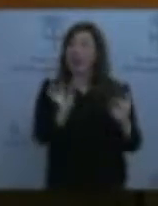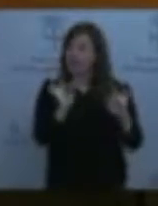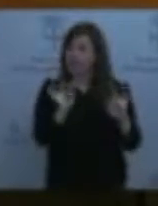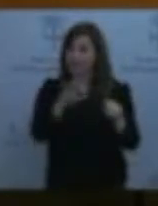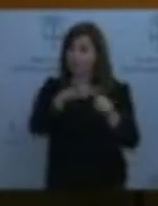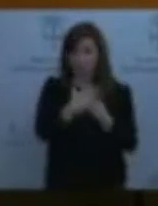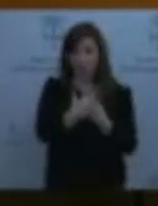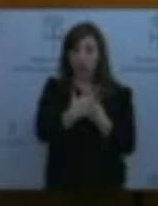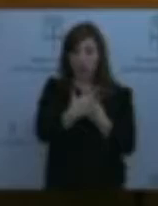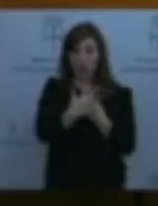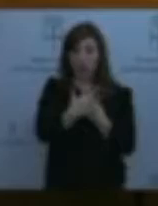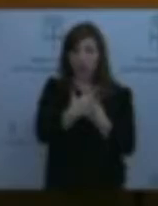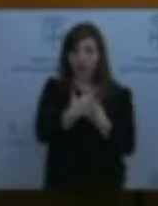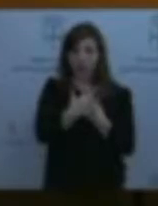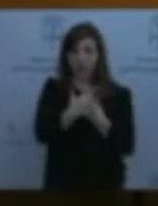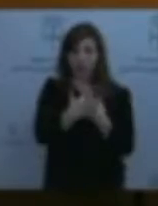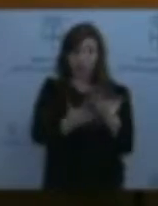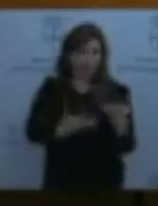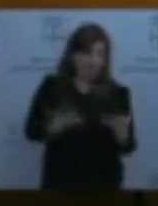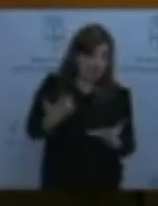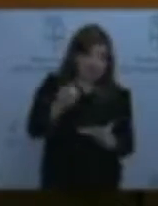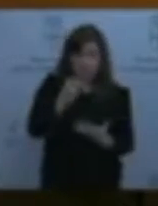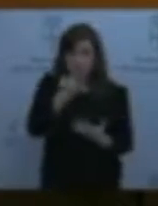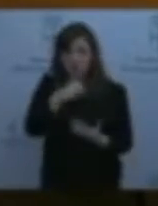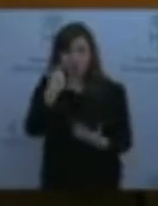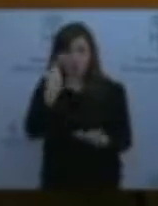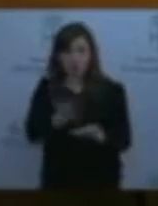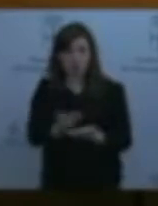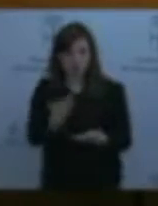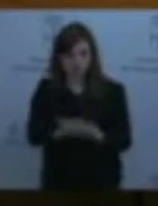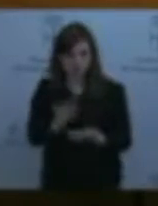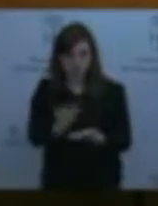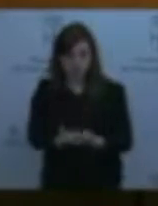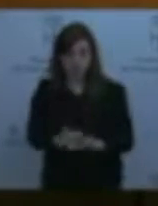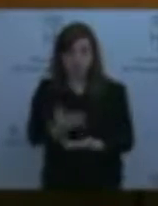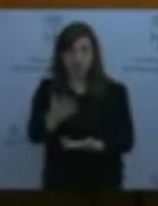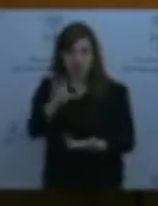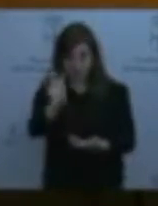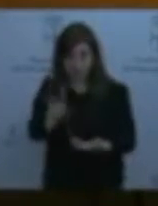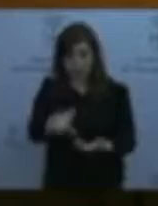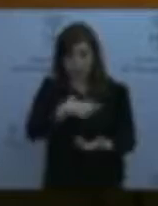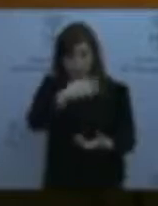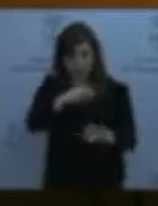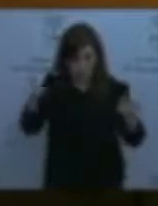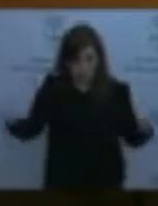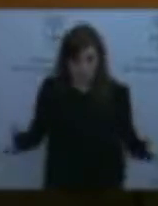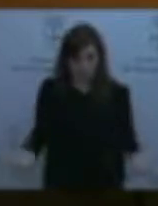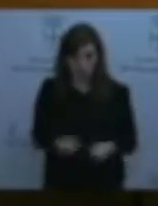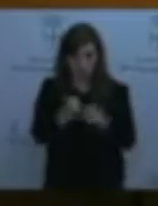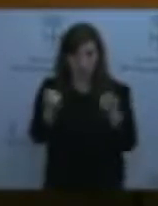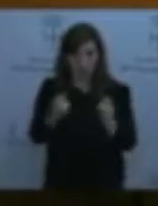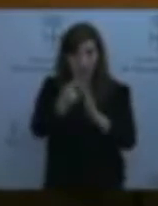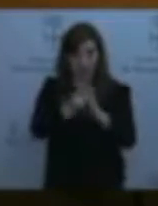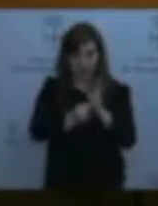que constatamos que sí que se pueden que sí que se pueden publicar estos datos, ¿no?